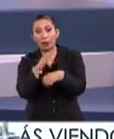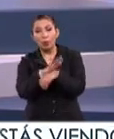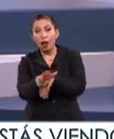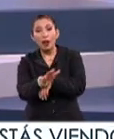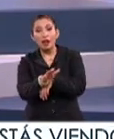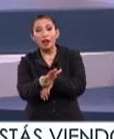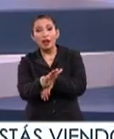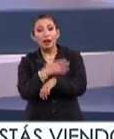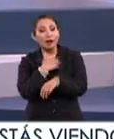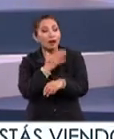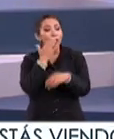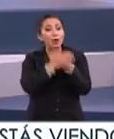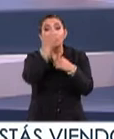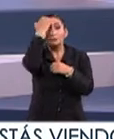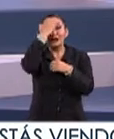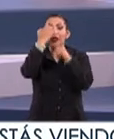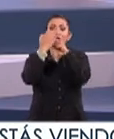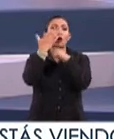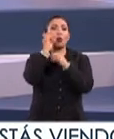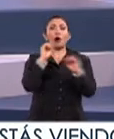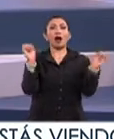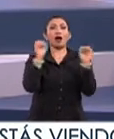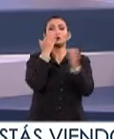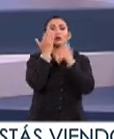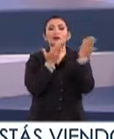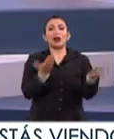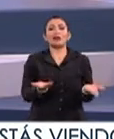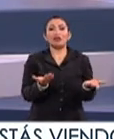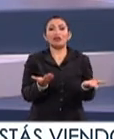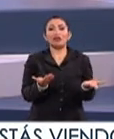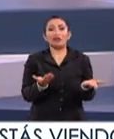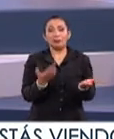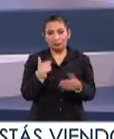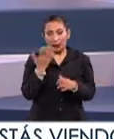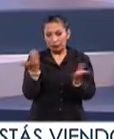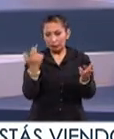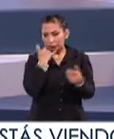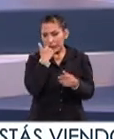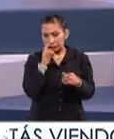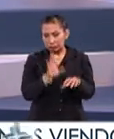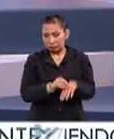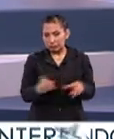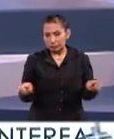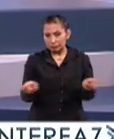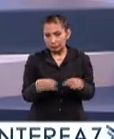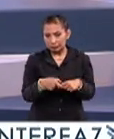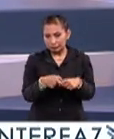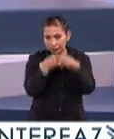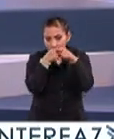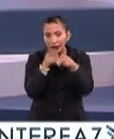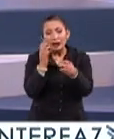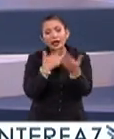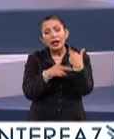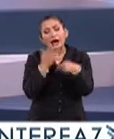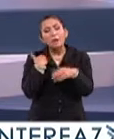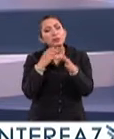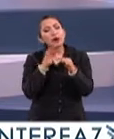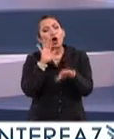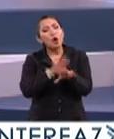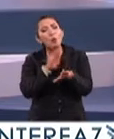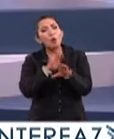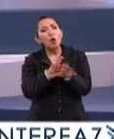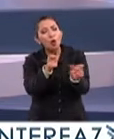que es el de no tener experiencia, ¿no? Cuando uno egresa. Totalmente. Maestro, vamos a hacer una breve pausa y al regresar, ahora sí nos cuenta cómo se accede